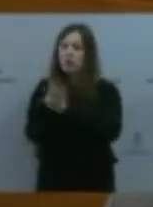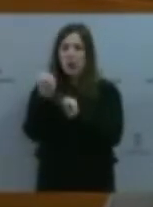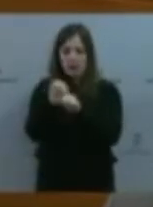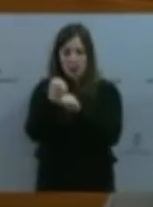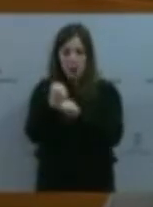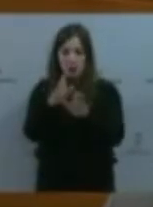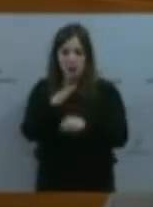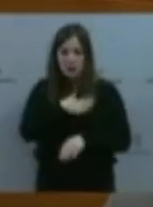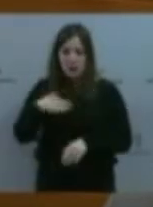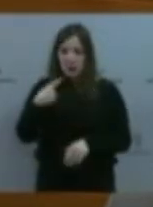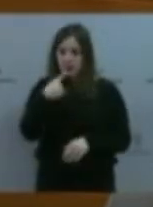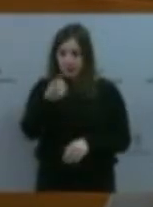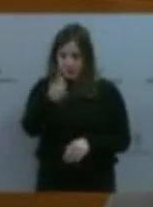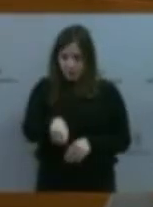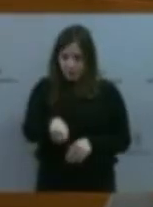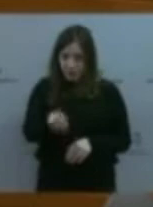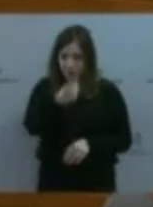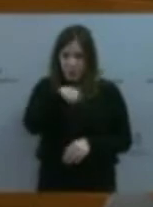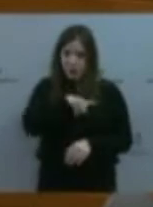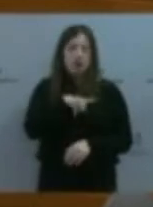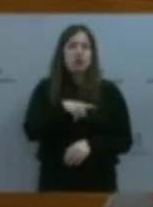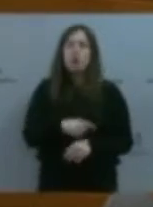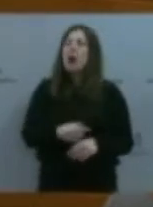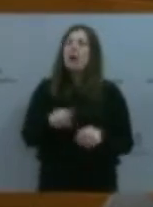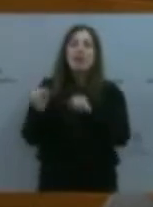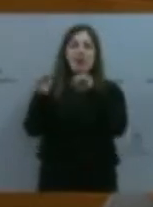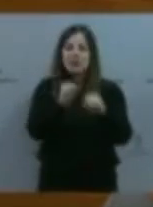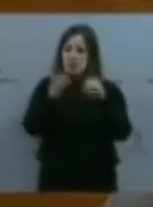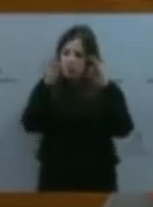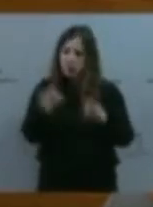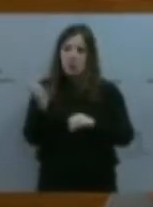de forma decidida la existencia de fondos mineros que compensen la desigualdad de las cuencas.